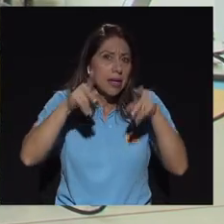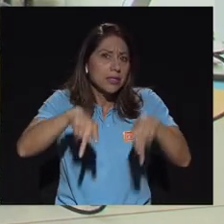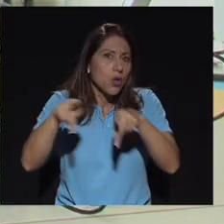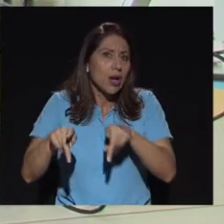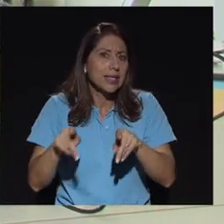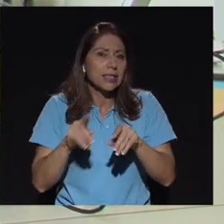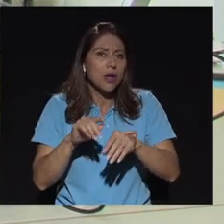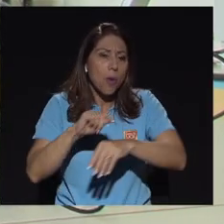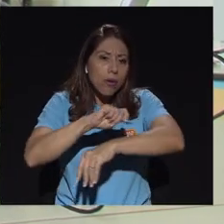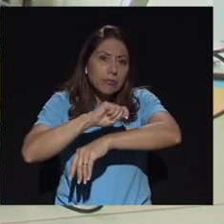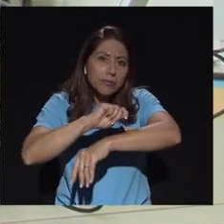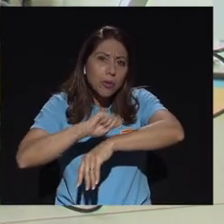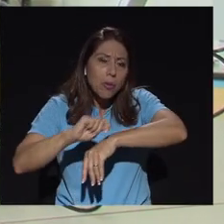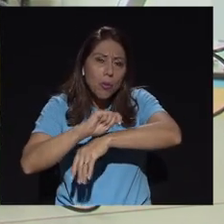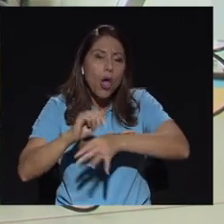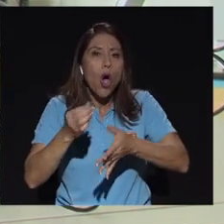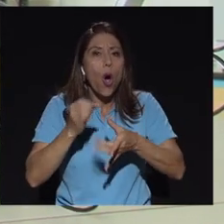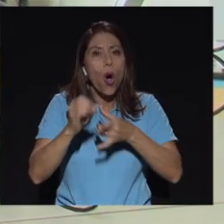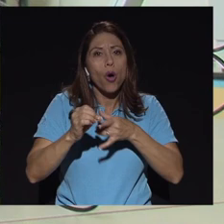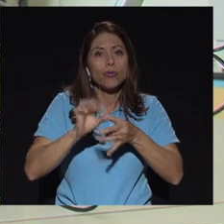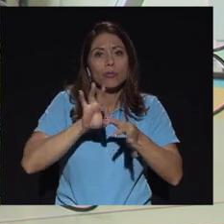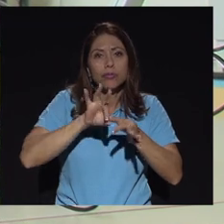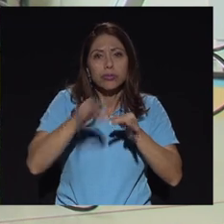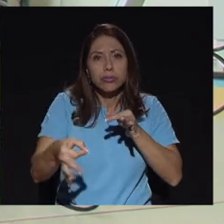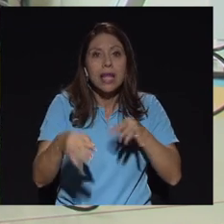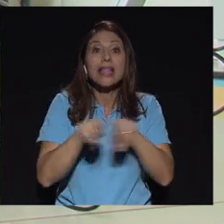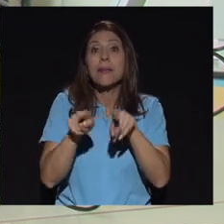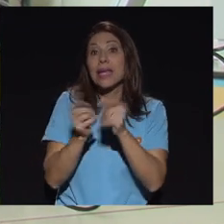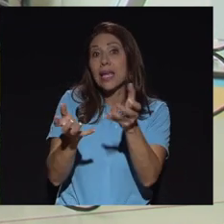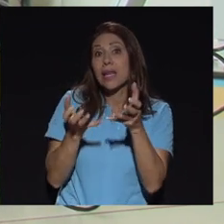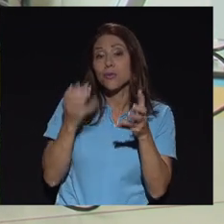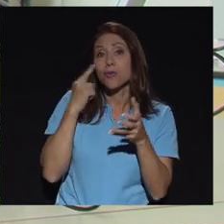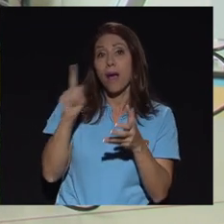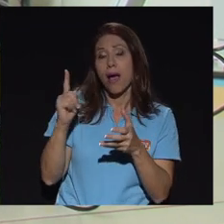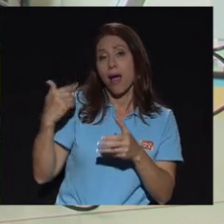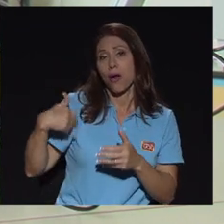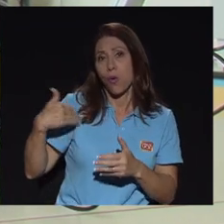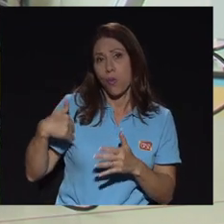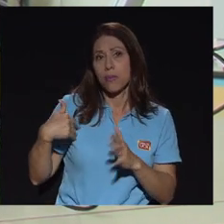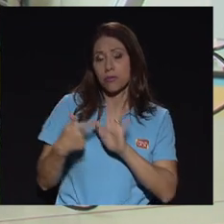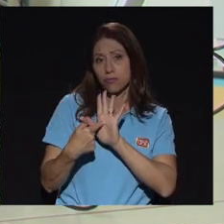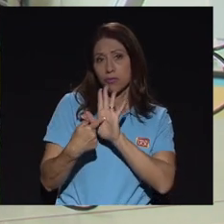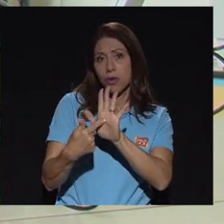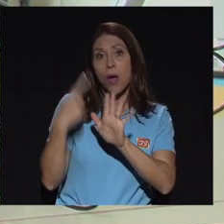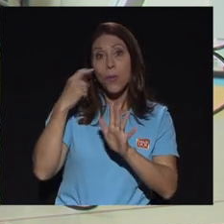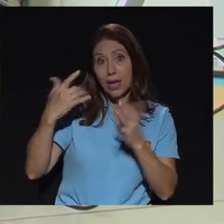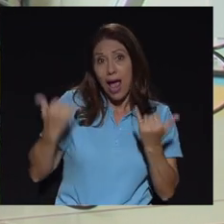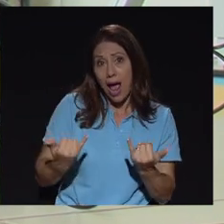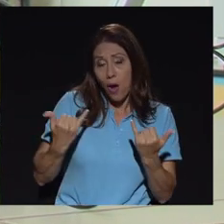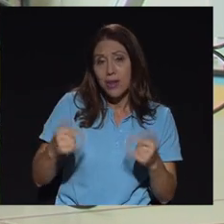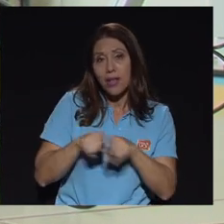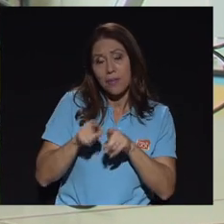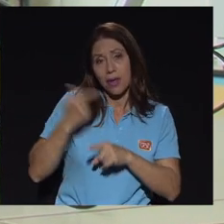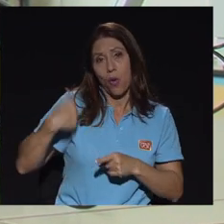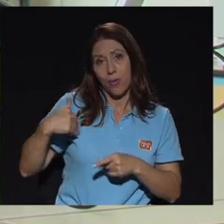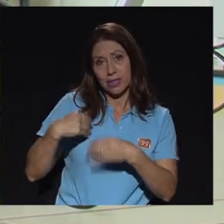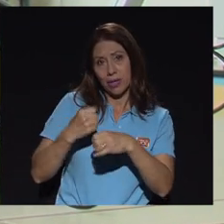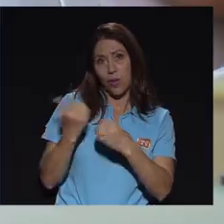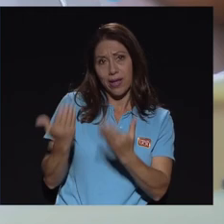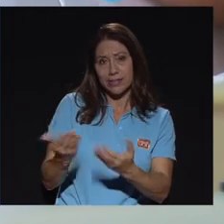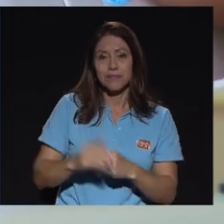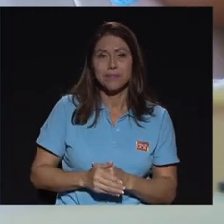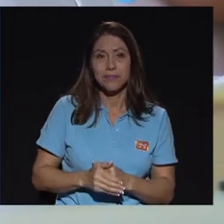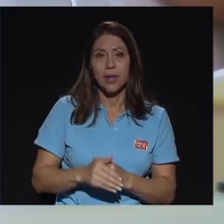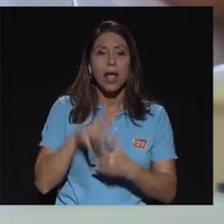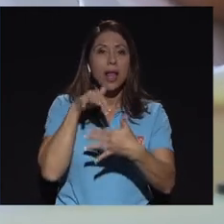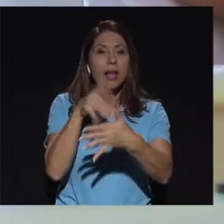Inclusive pensamos hacer una presentación masculina porque sabemos que hoy en día hay hombres que se depilan también.